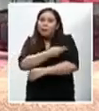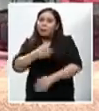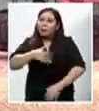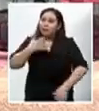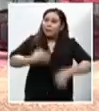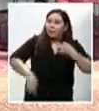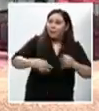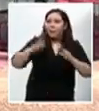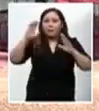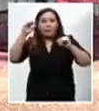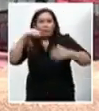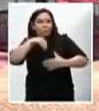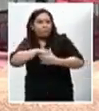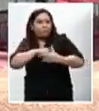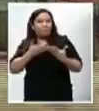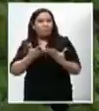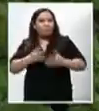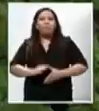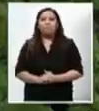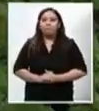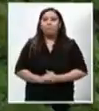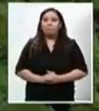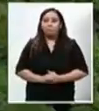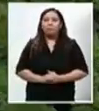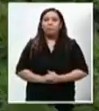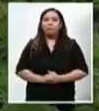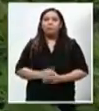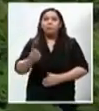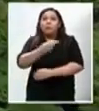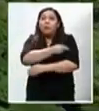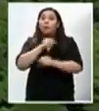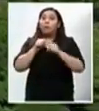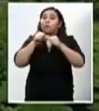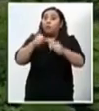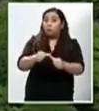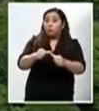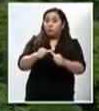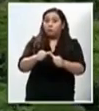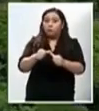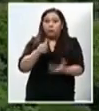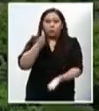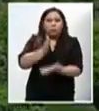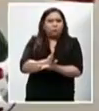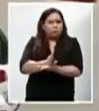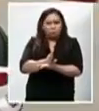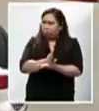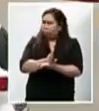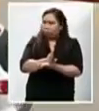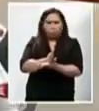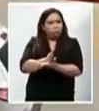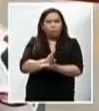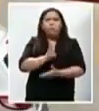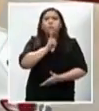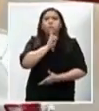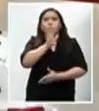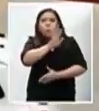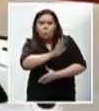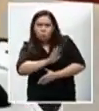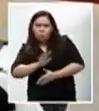una repercusión en toda la economía nacional. La vacunación continúa sin detenerse en todos los rincones del